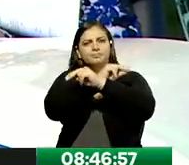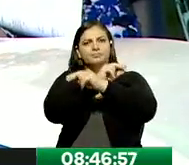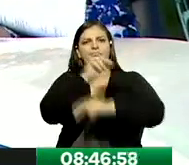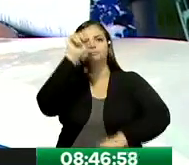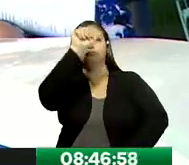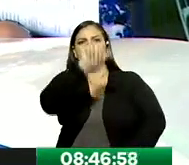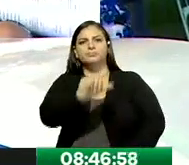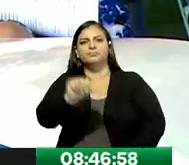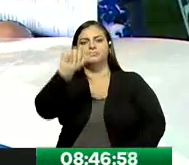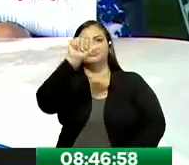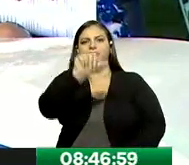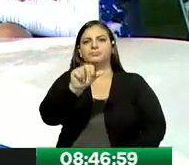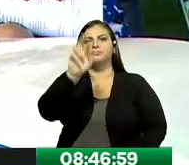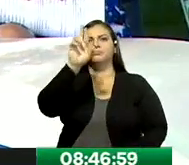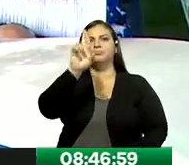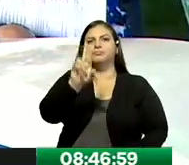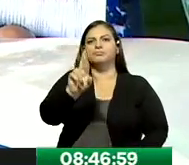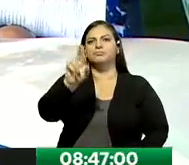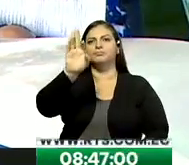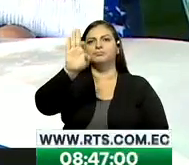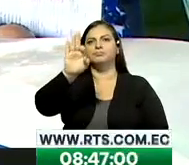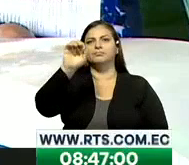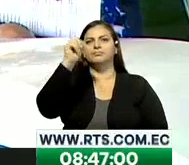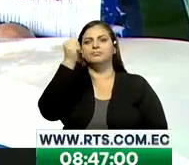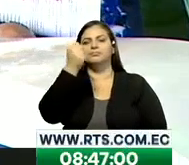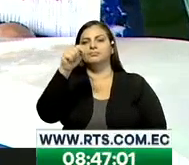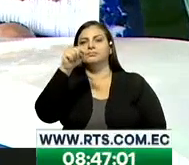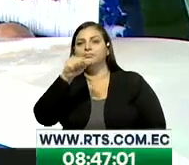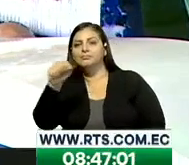dar a conocer las denuncias que ustedes envían a